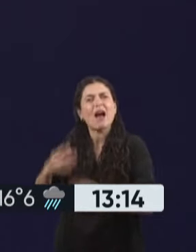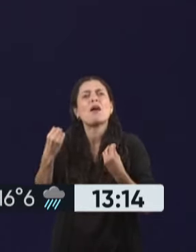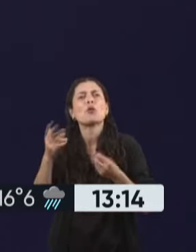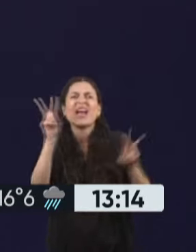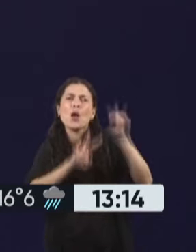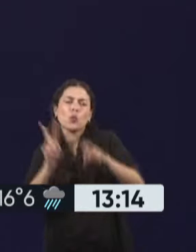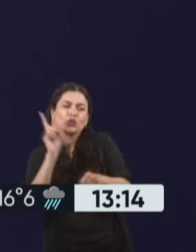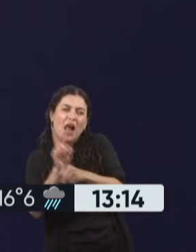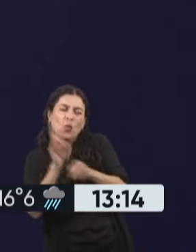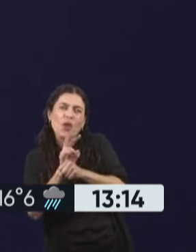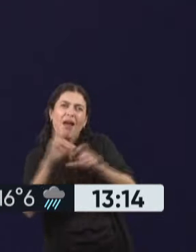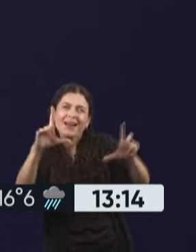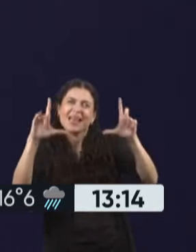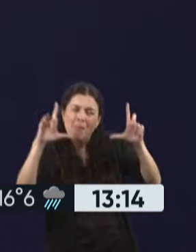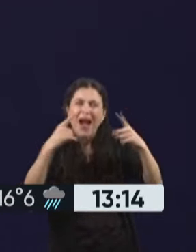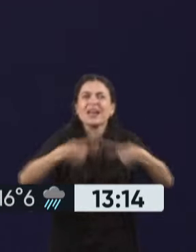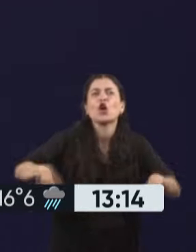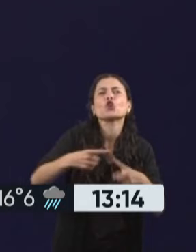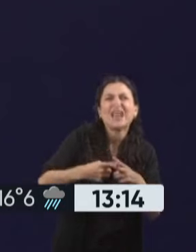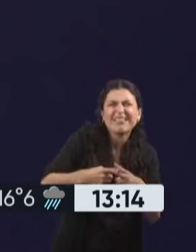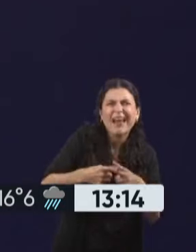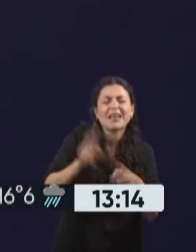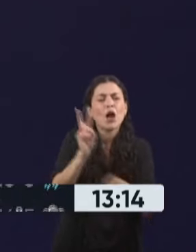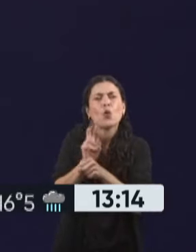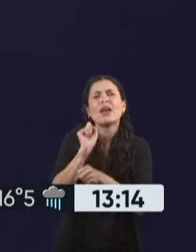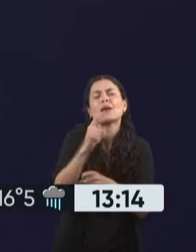algunas cuestiones de tecnicismos, que de hecho las cuidó.